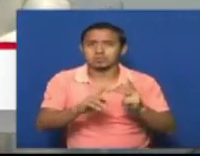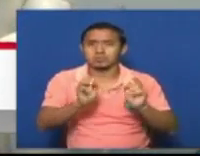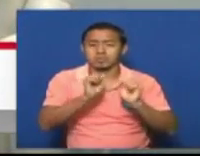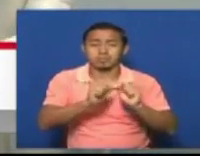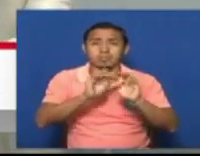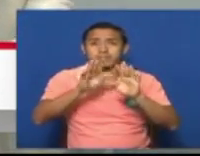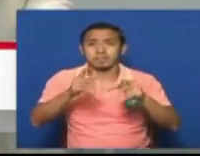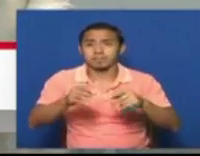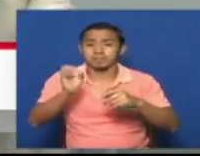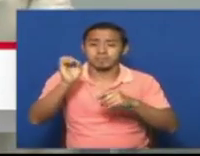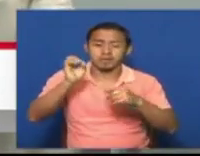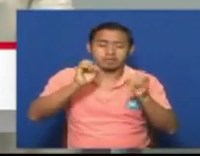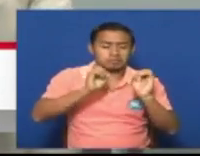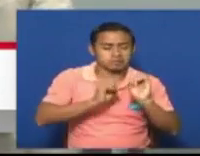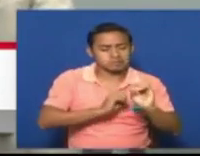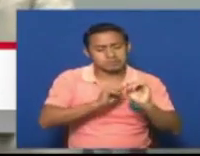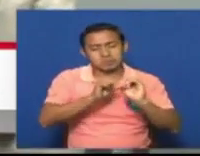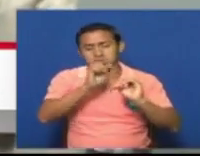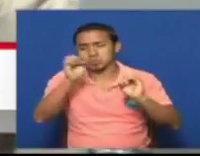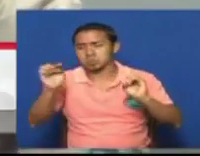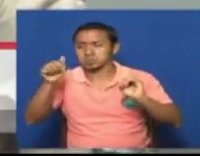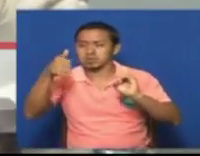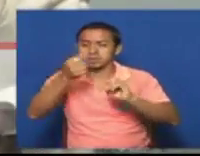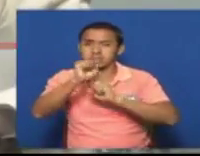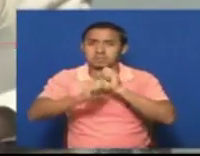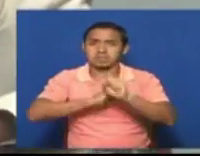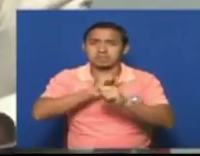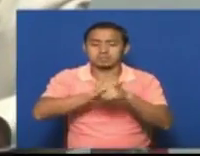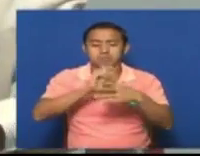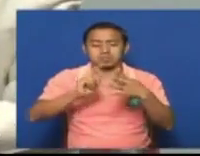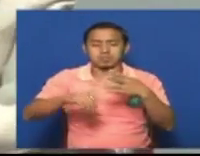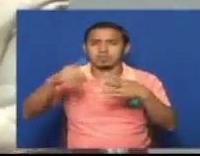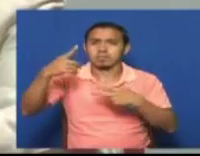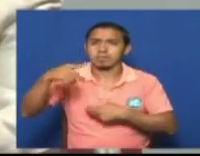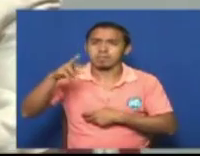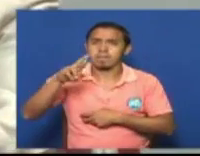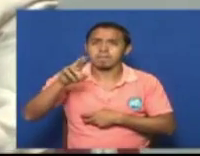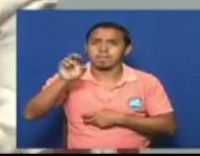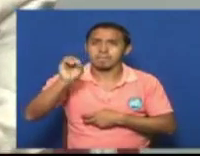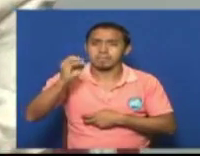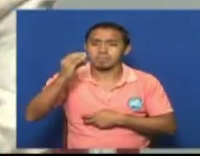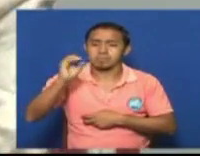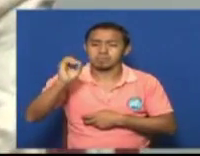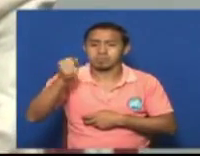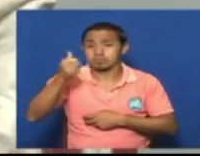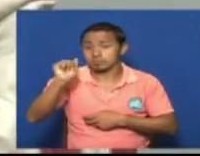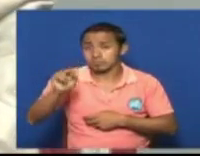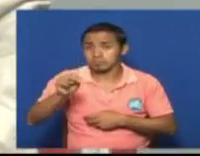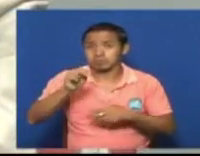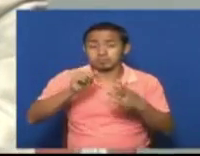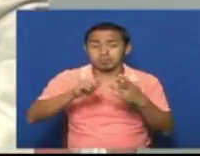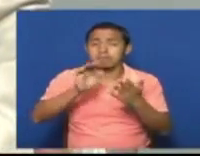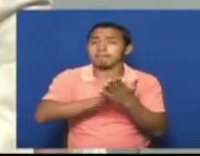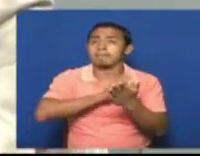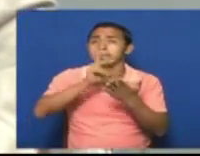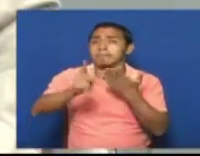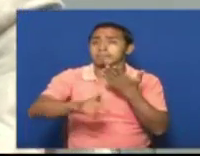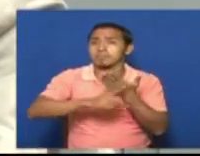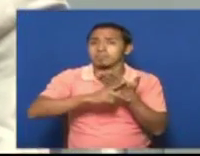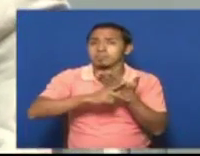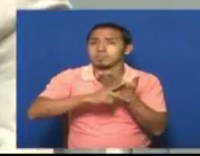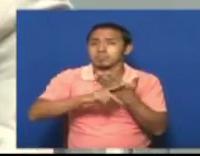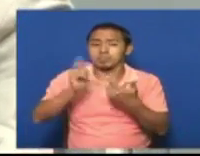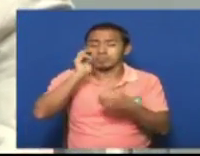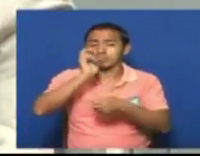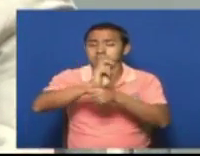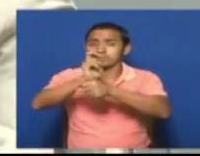niñas entre los 0 y los 6 años el pro cosam que lo dirige el ministerio de salud es un programa de